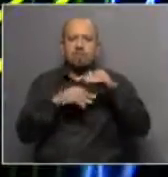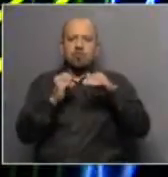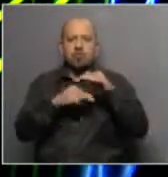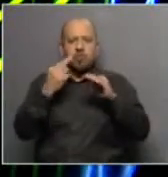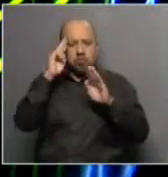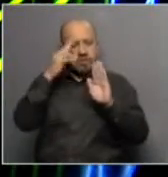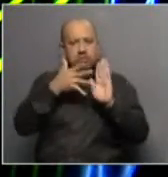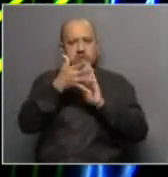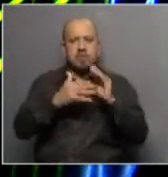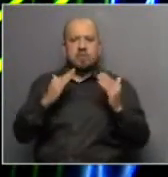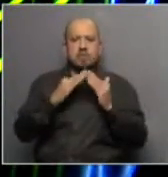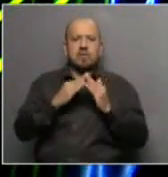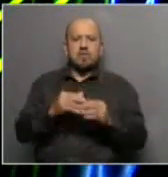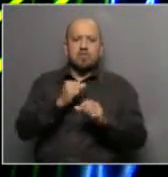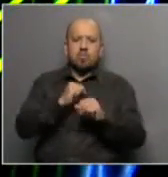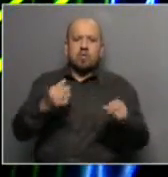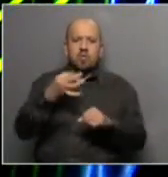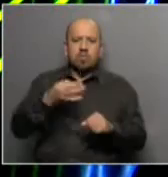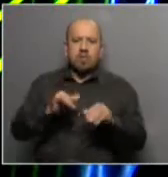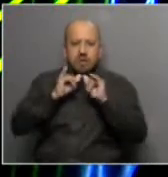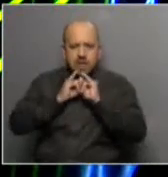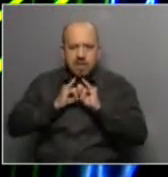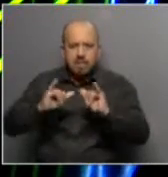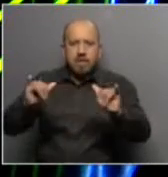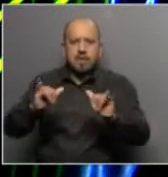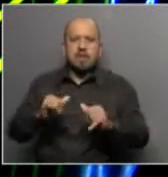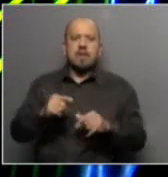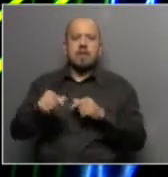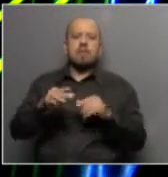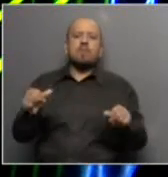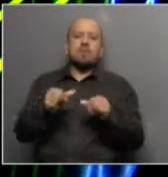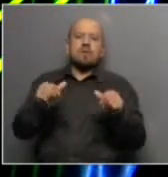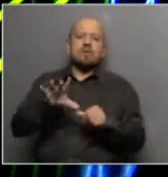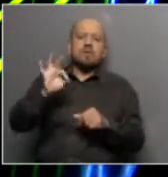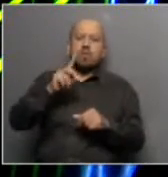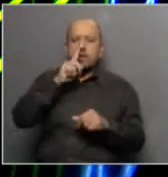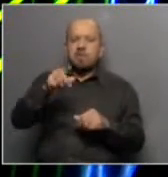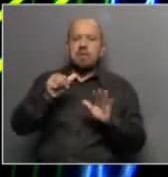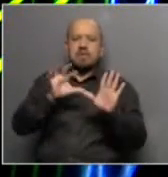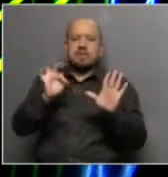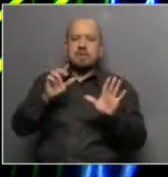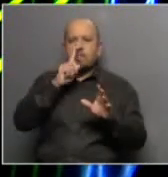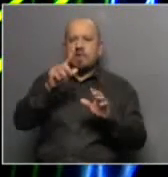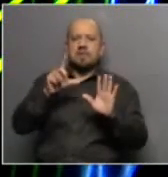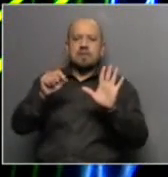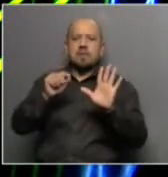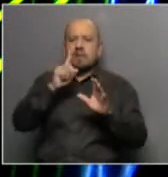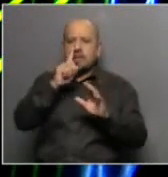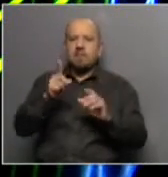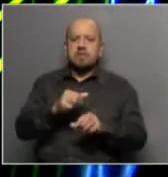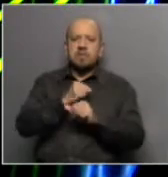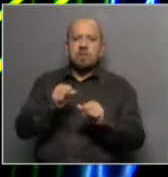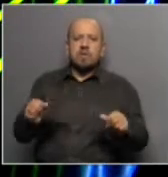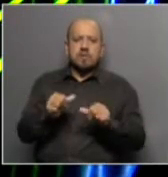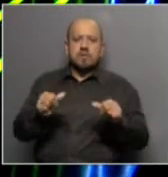Vivienda, cumplir promesas de campaña que todos han hecho, decir vamos a hacer 50.000, 60.000, 70.000 viviendas. Sí se podrá.